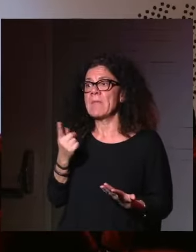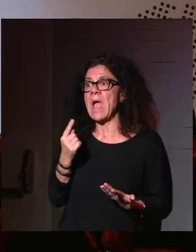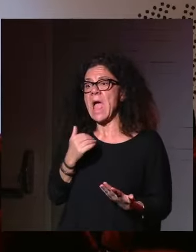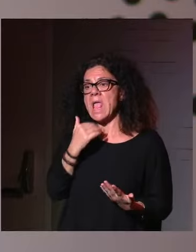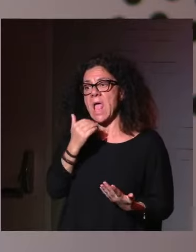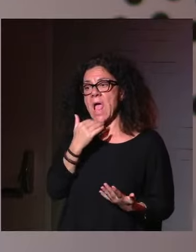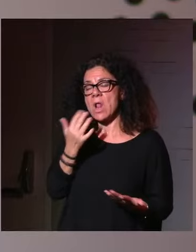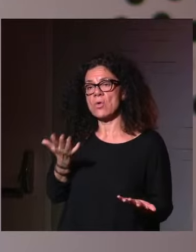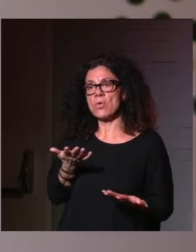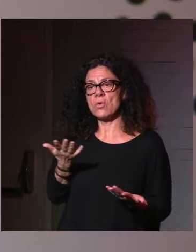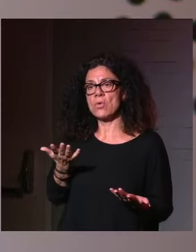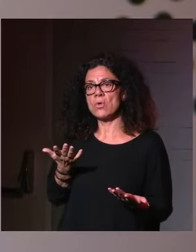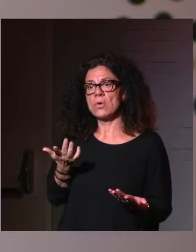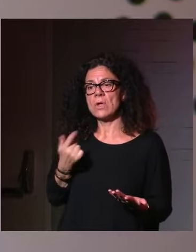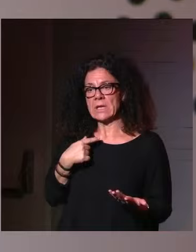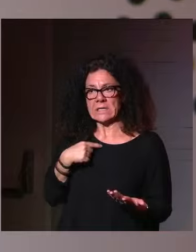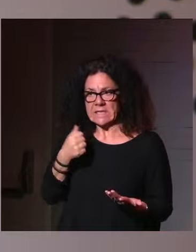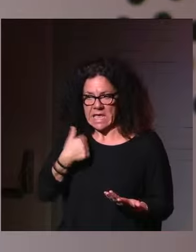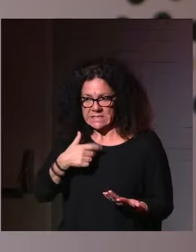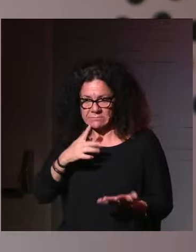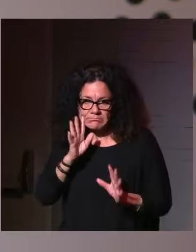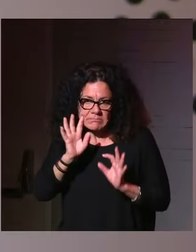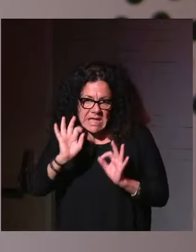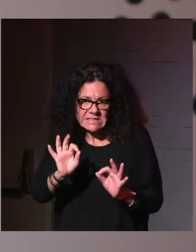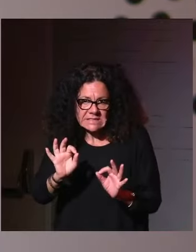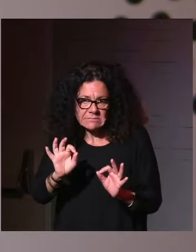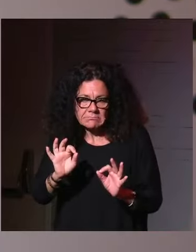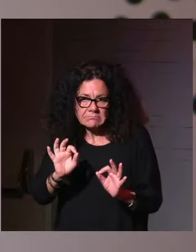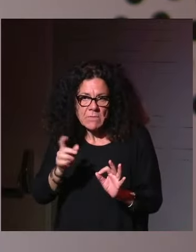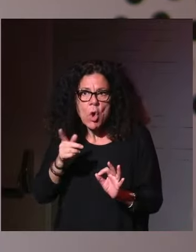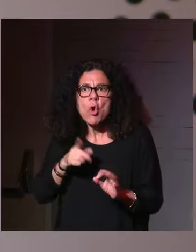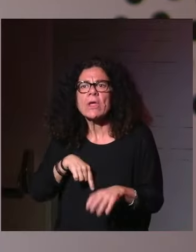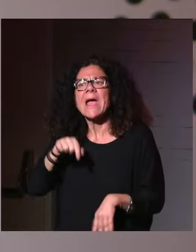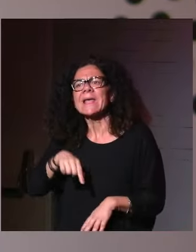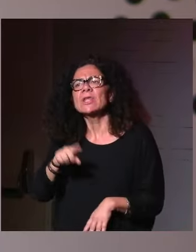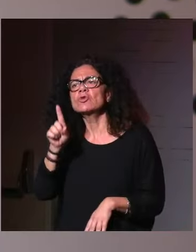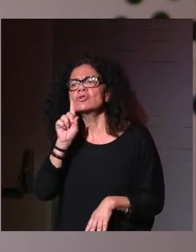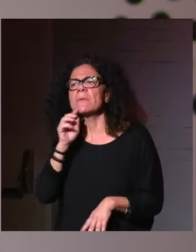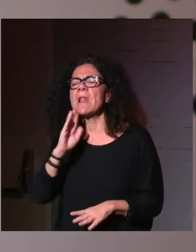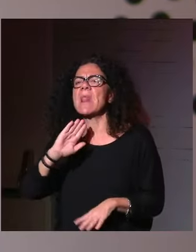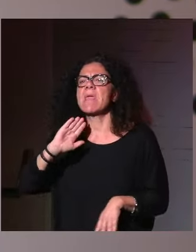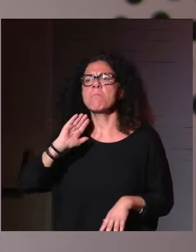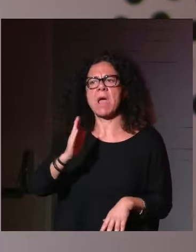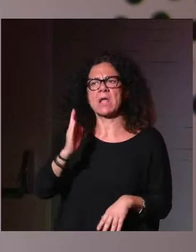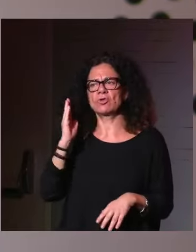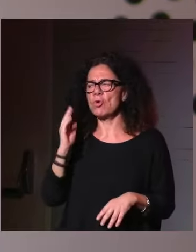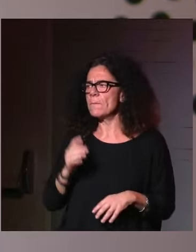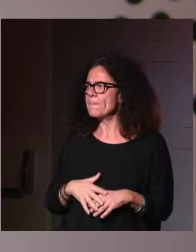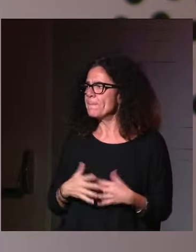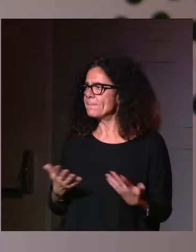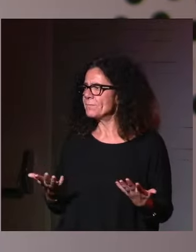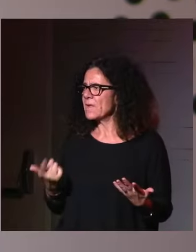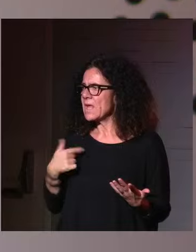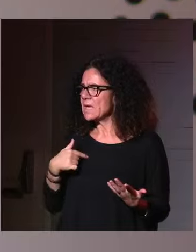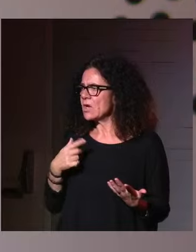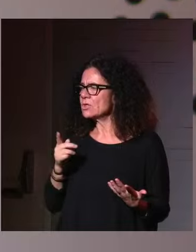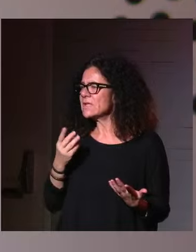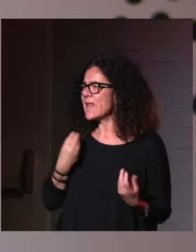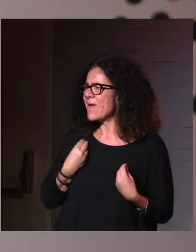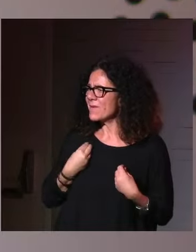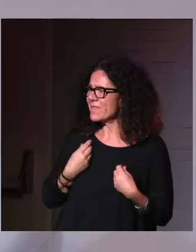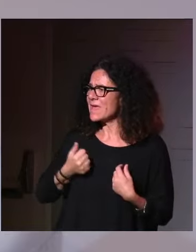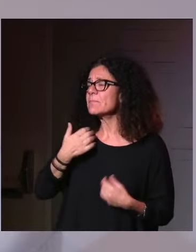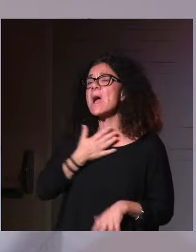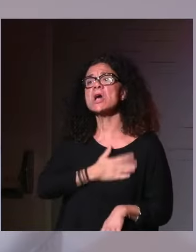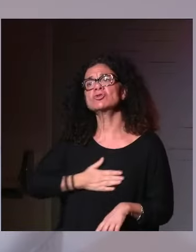se da que que se da por hecho o que o que se desconoce Qué impacto tiene sobre las vida o que es más